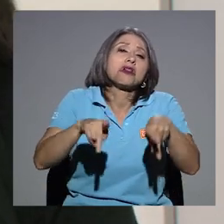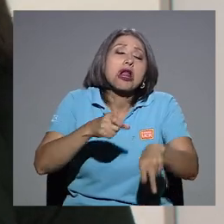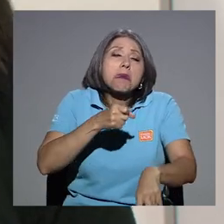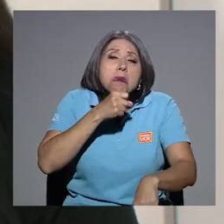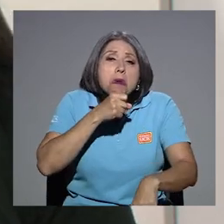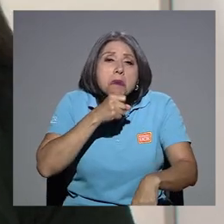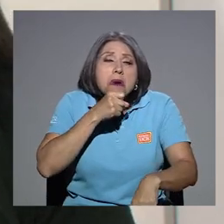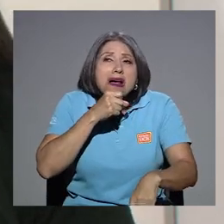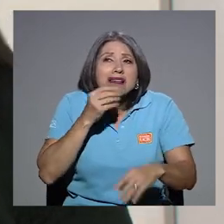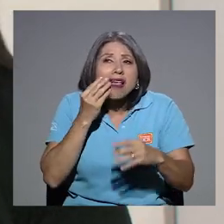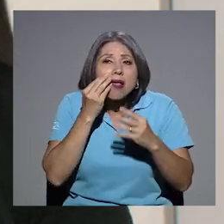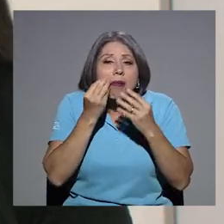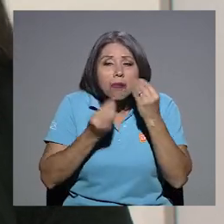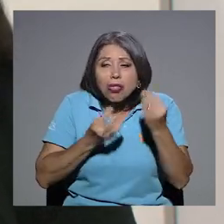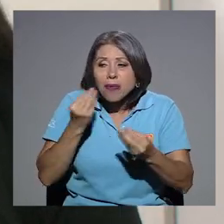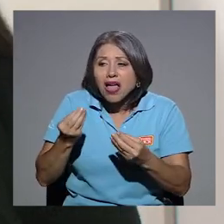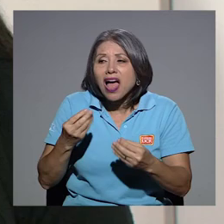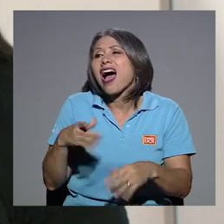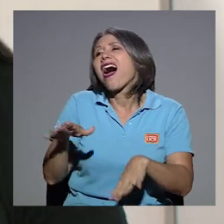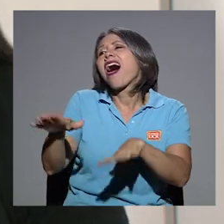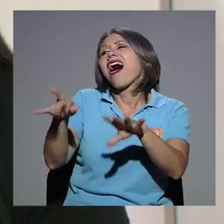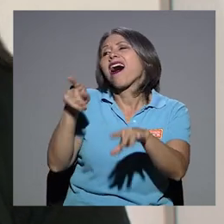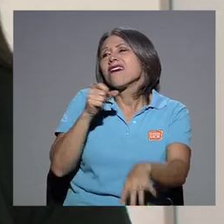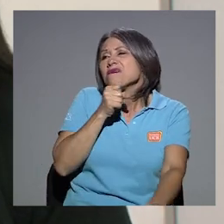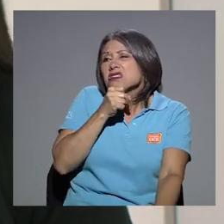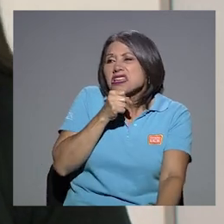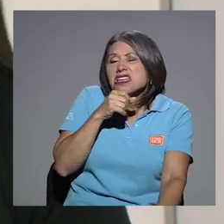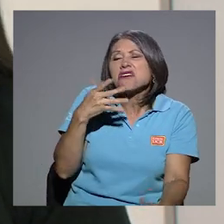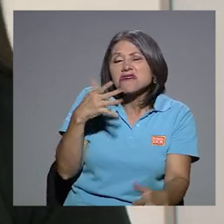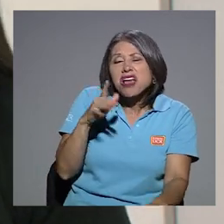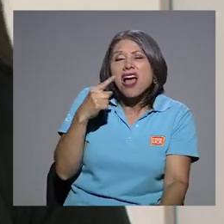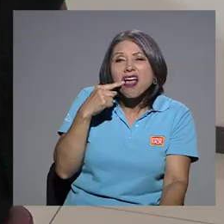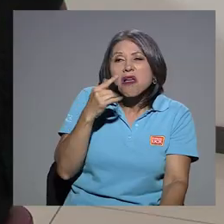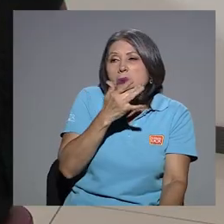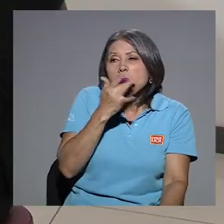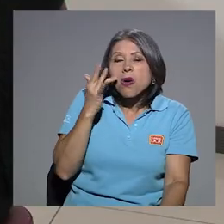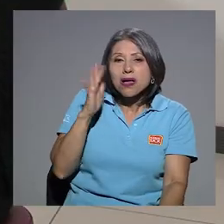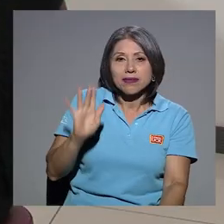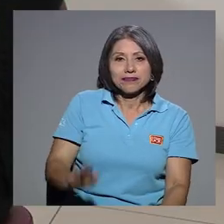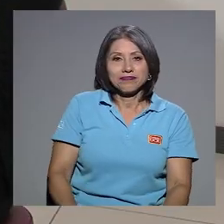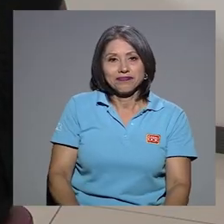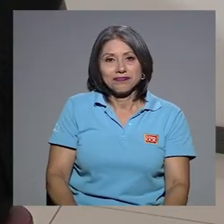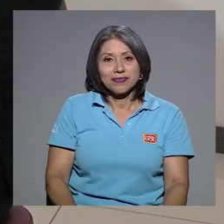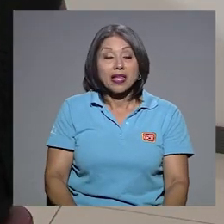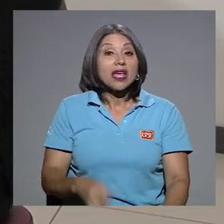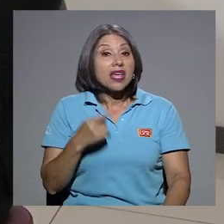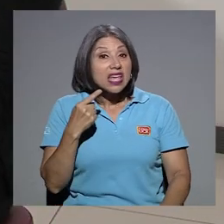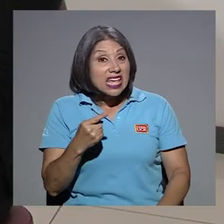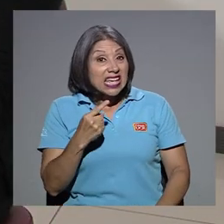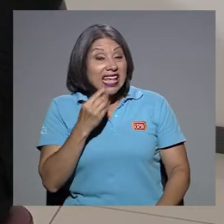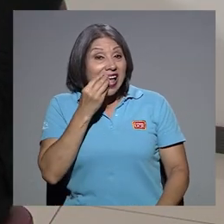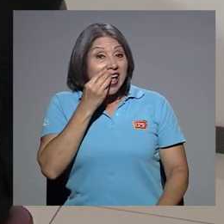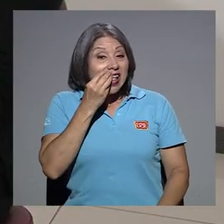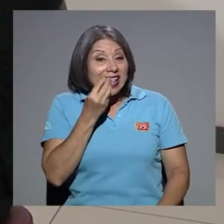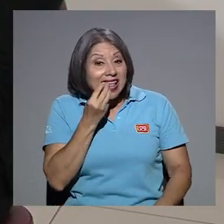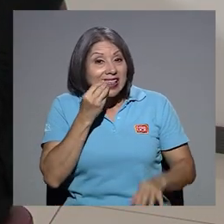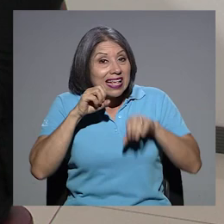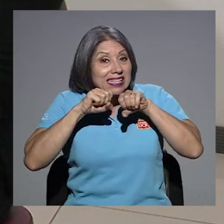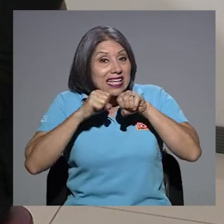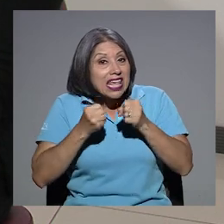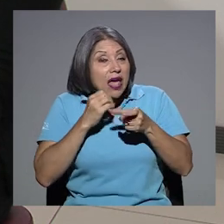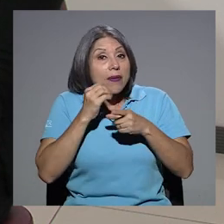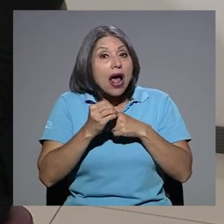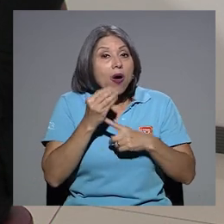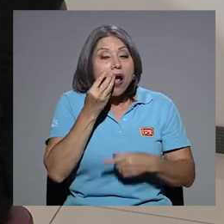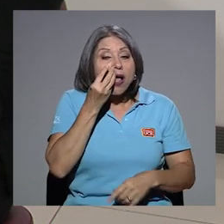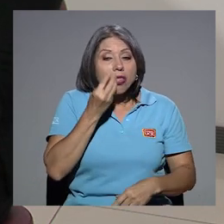dónde agarrarse y se empiezan a caer. Entonces la gente dice, ah, es que es porque ya la persona, ¿verdad?, está grande. ¿Y se caen completos o se